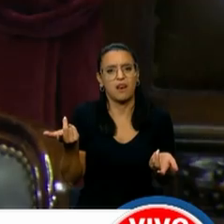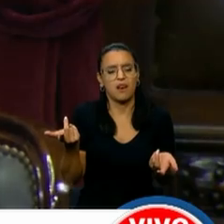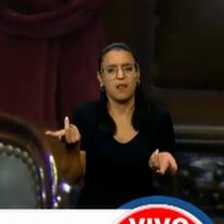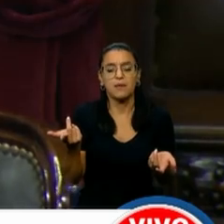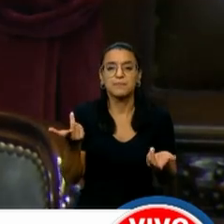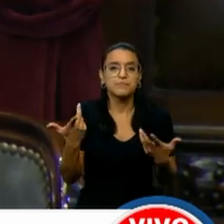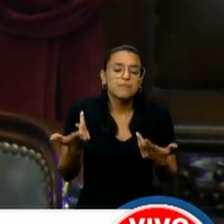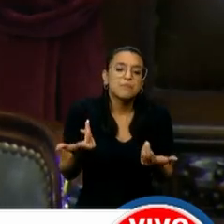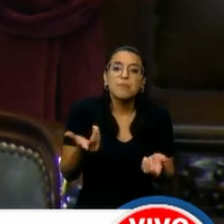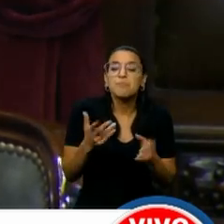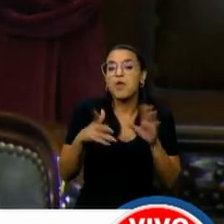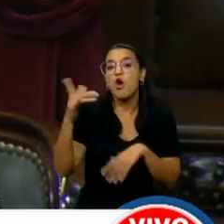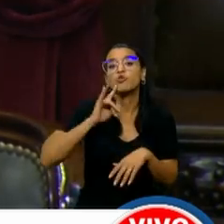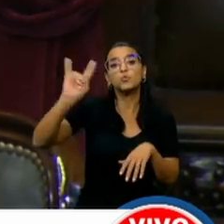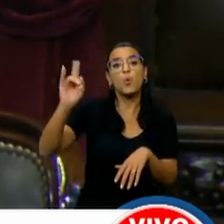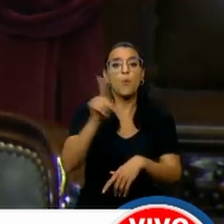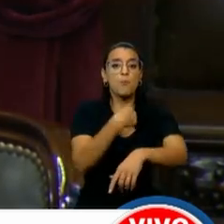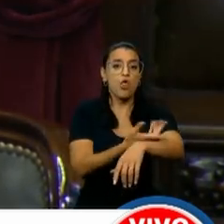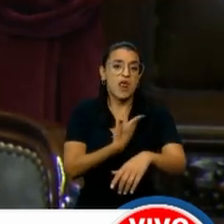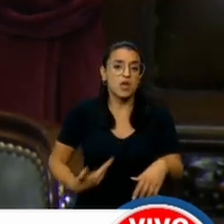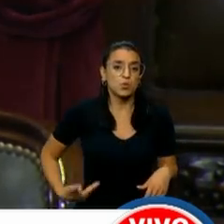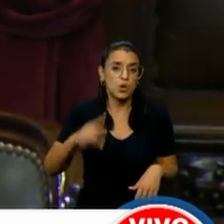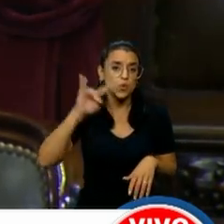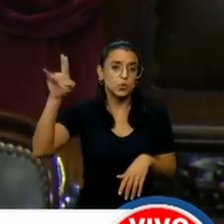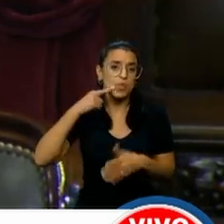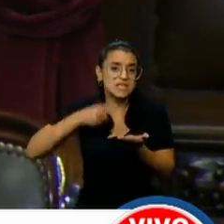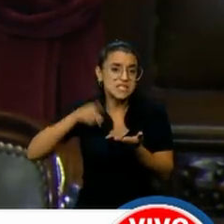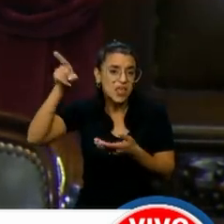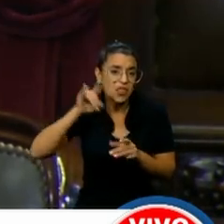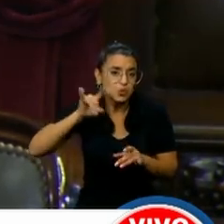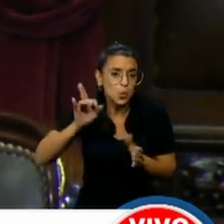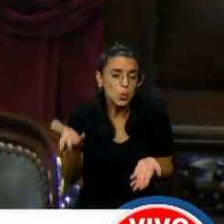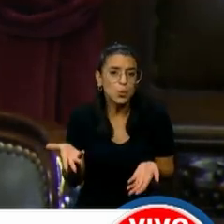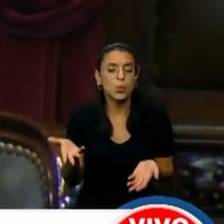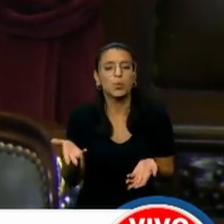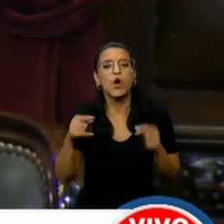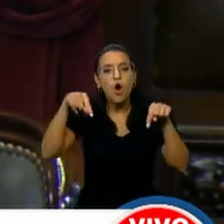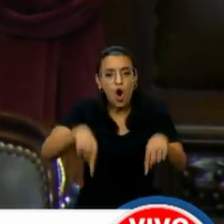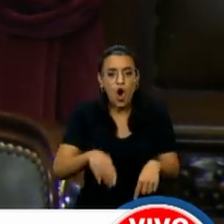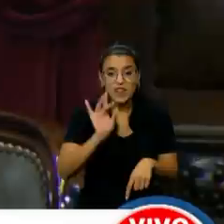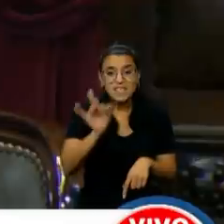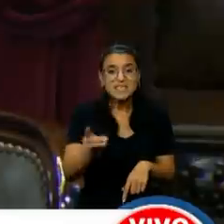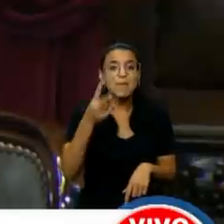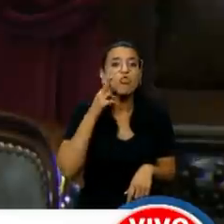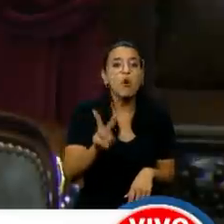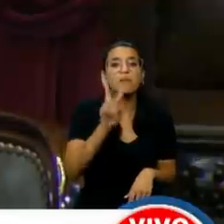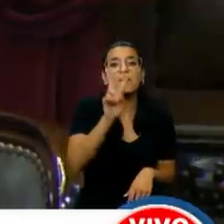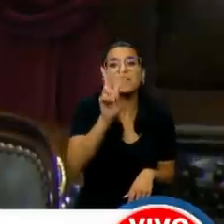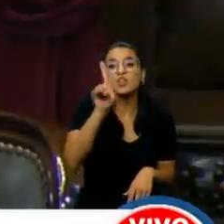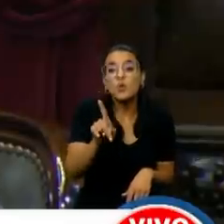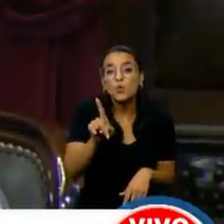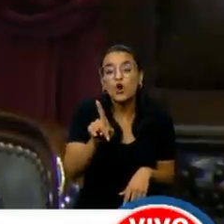con la más amplia facultades delegadas al poder ejecutivo hoy estamos en diciembre del 2021